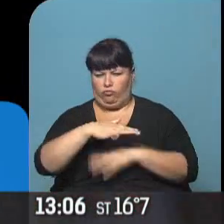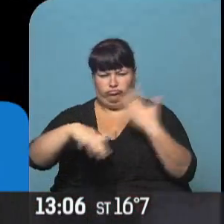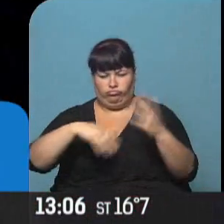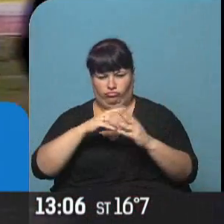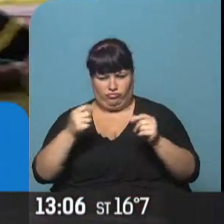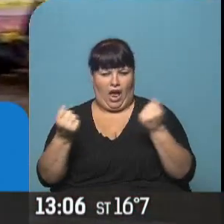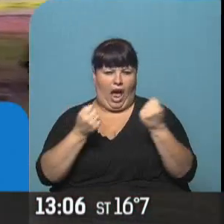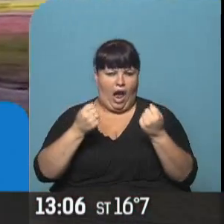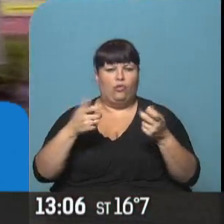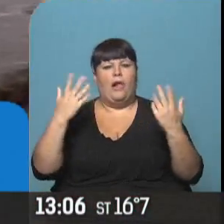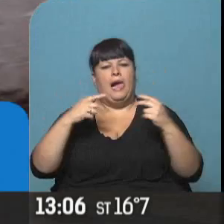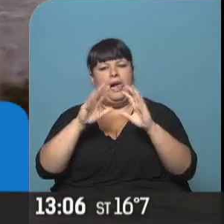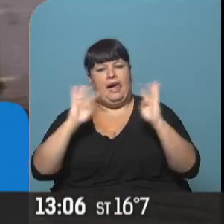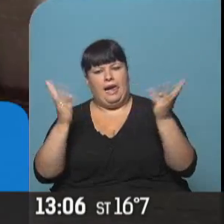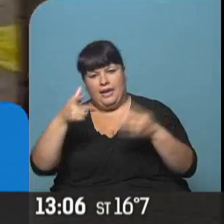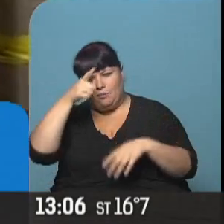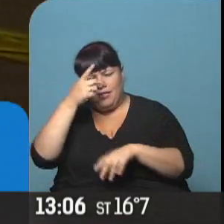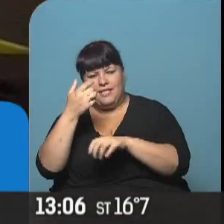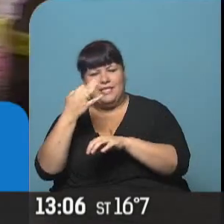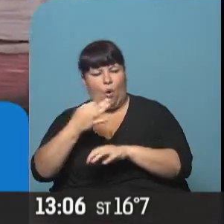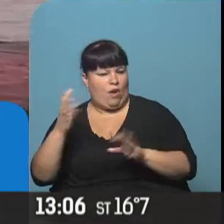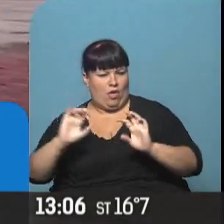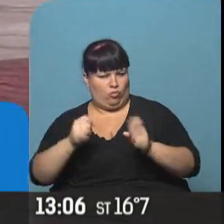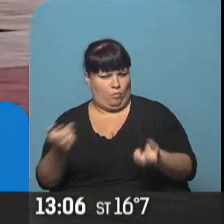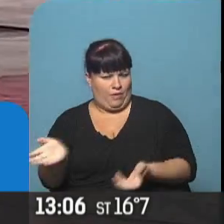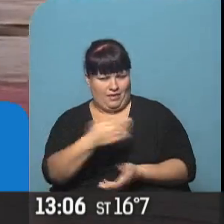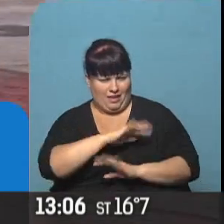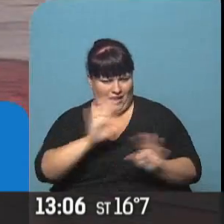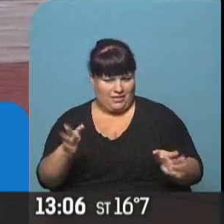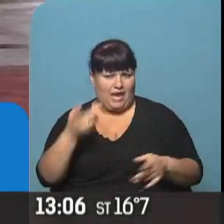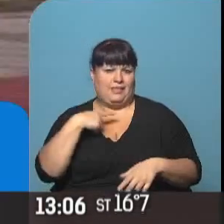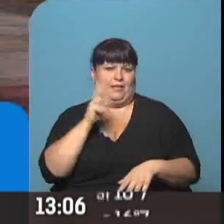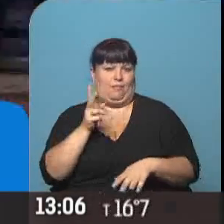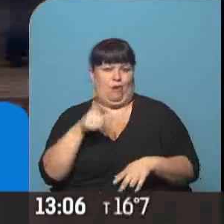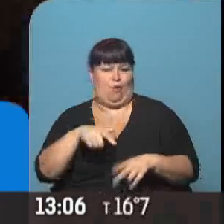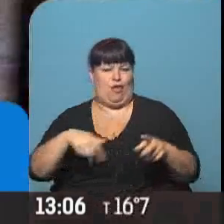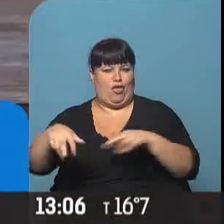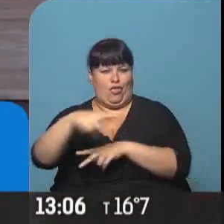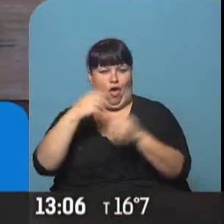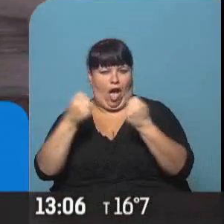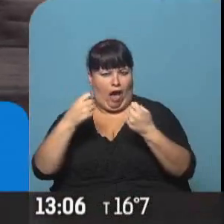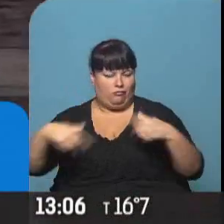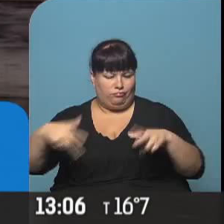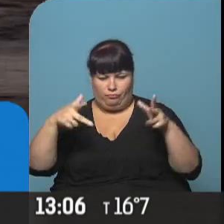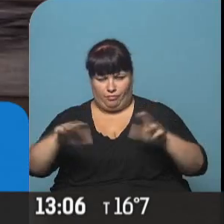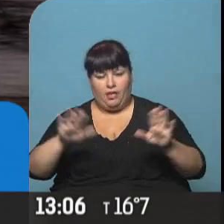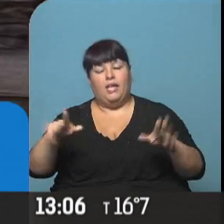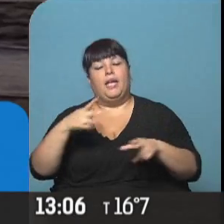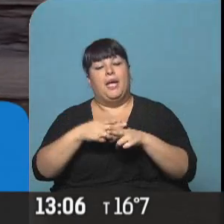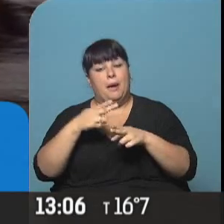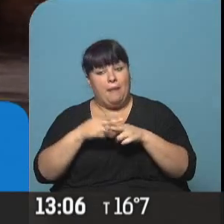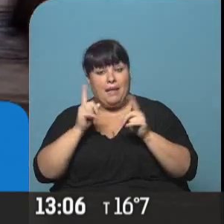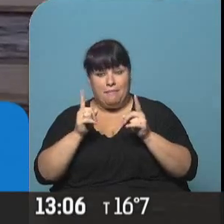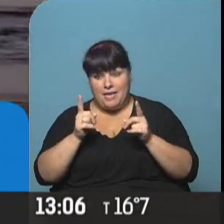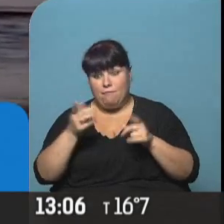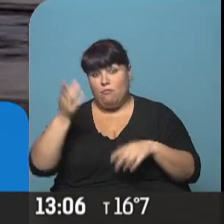del tránsito, se ha levantado el operativo de seguridad que se había desplegado e impedía justamente la circulación vehicular en la plaza, donde se